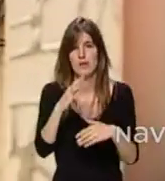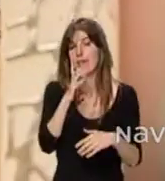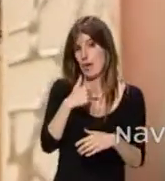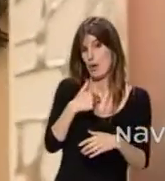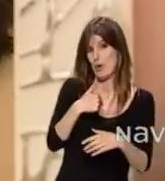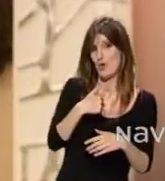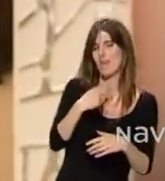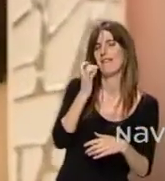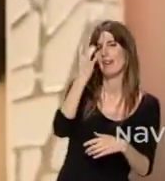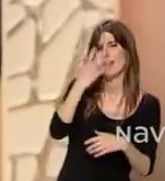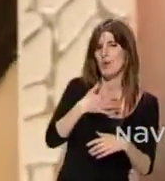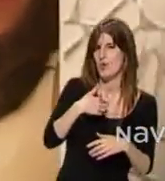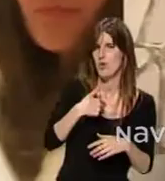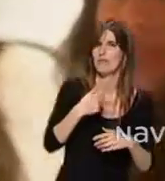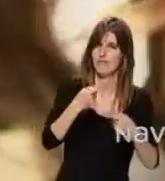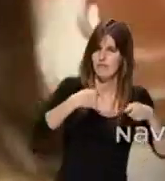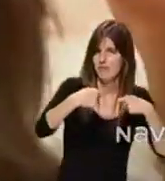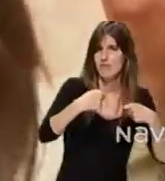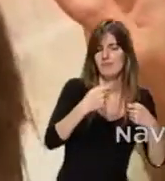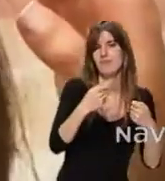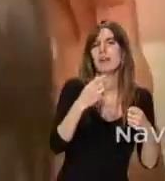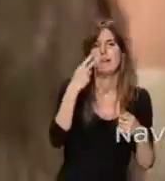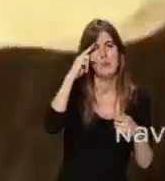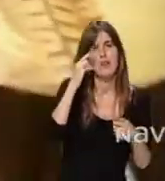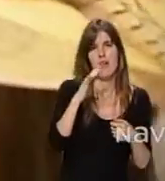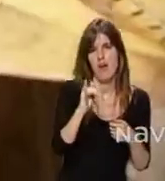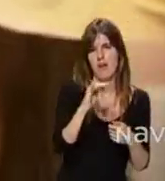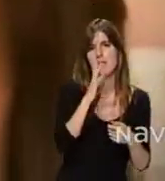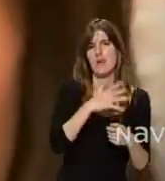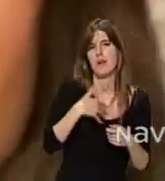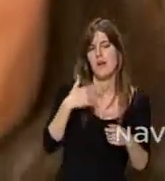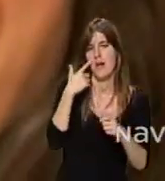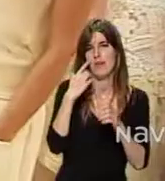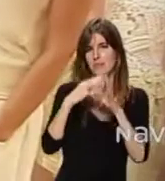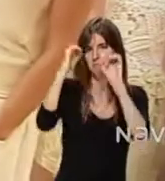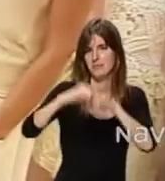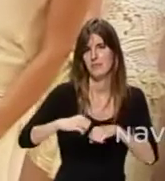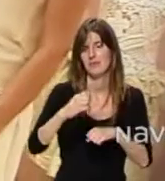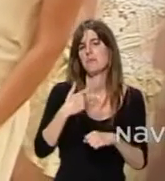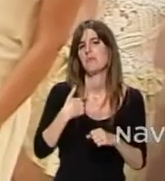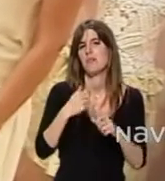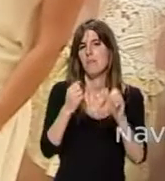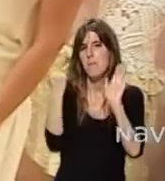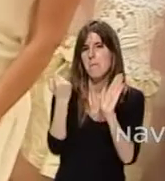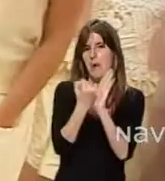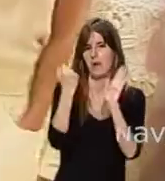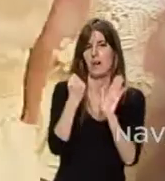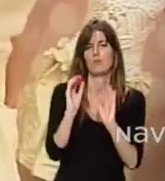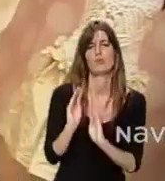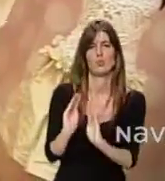lo que necesito es alguien que me ayude a crear esa imagen de marca, a que se me conozca en Pamplona, fuera,